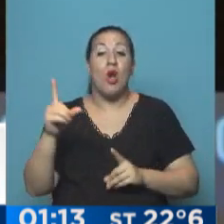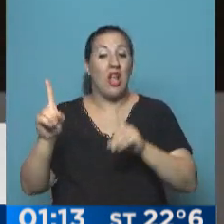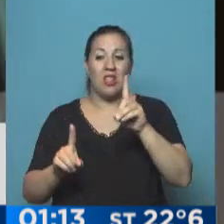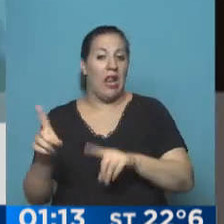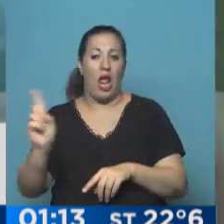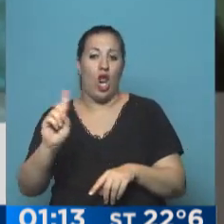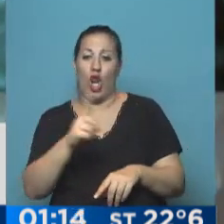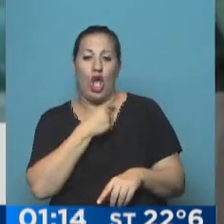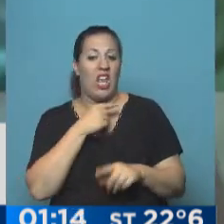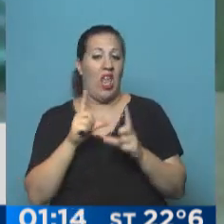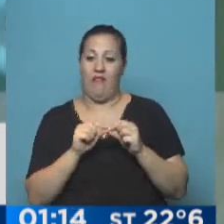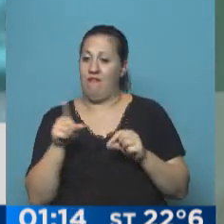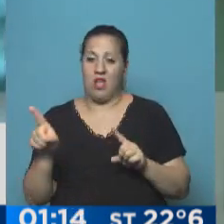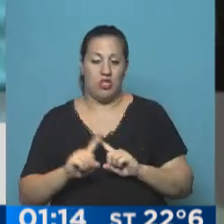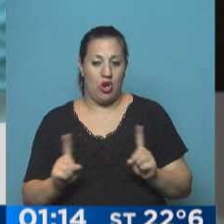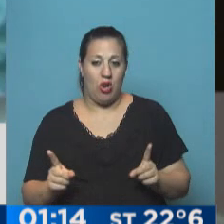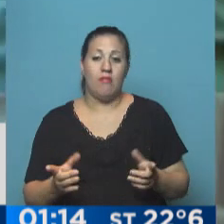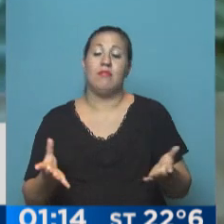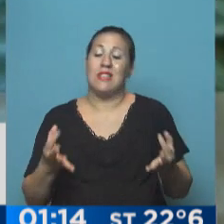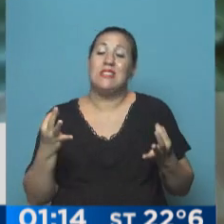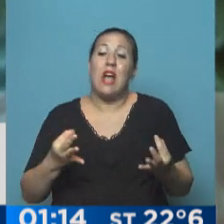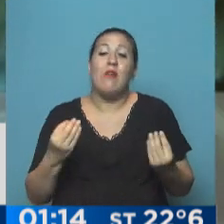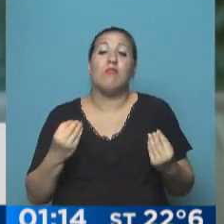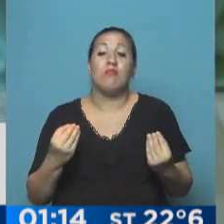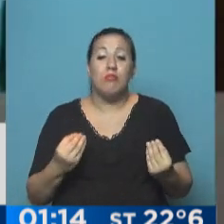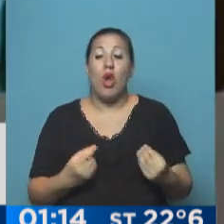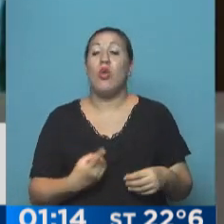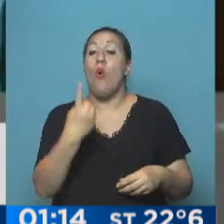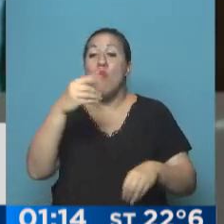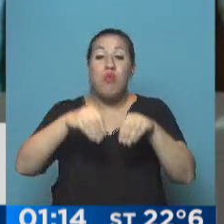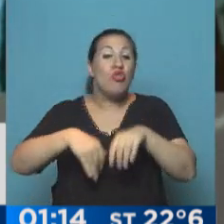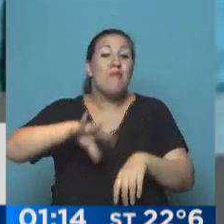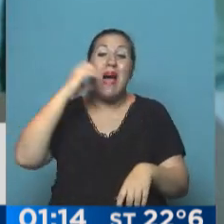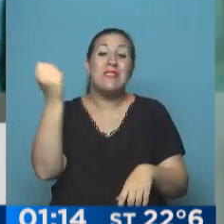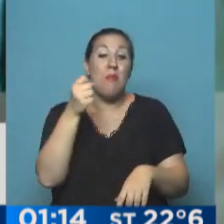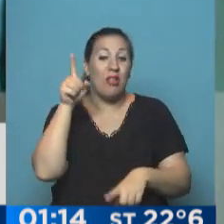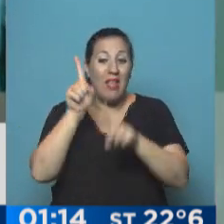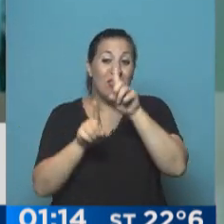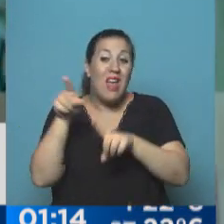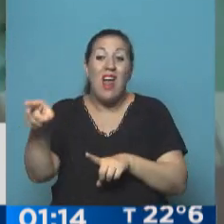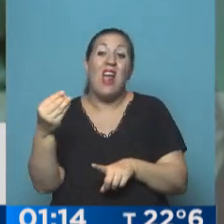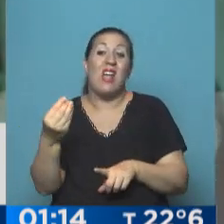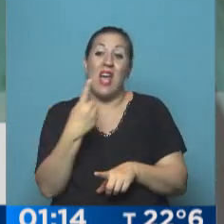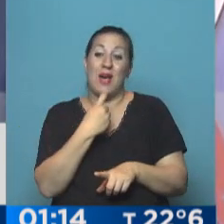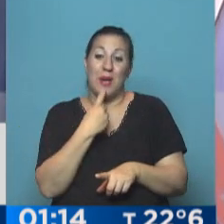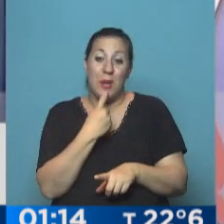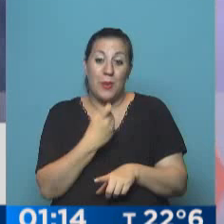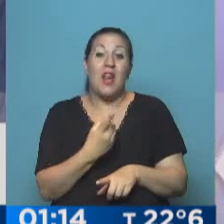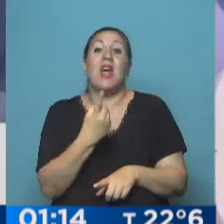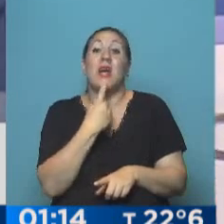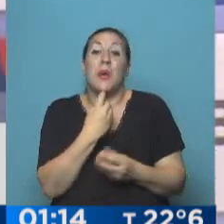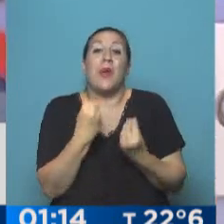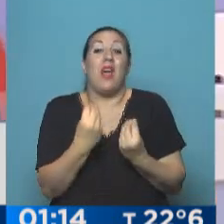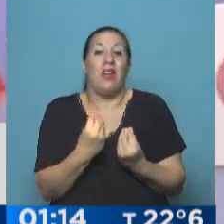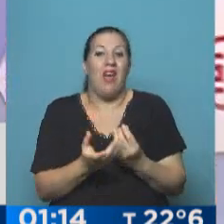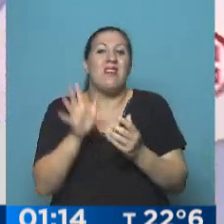quieren que sea esa fecha. Y también tiene lógica lo que plantean, porque uno de los votos más importantes para Tinelli es el de River, es el representante de River. Y River va